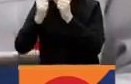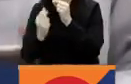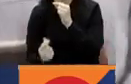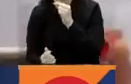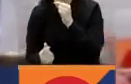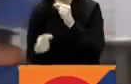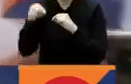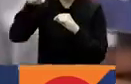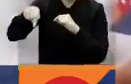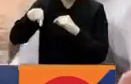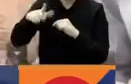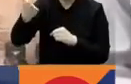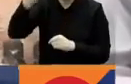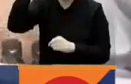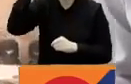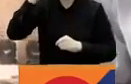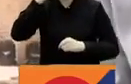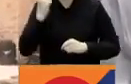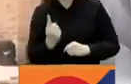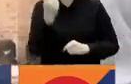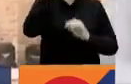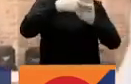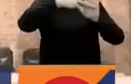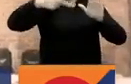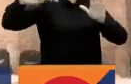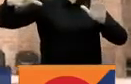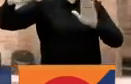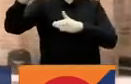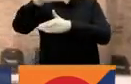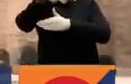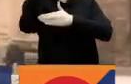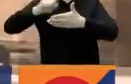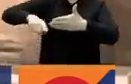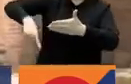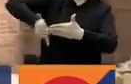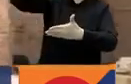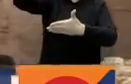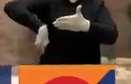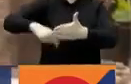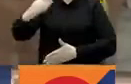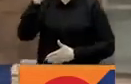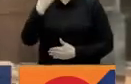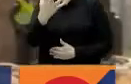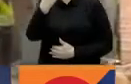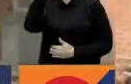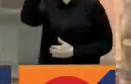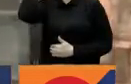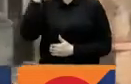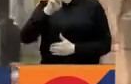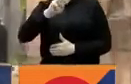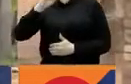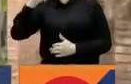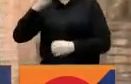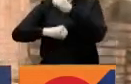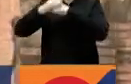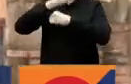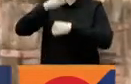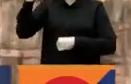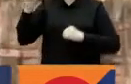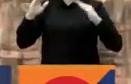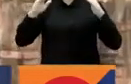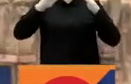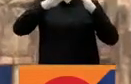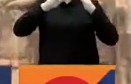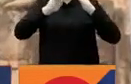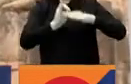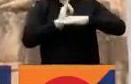donde se firmó la primera constitución del país hace aproximadamente 200 años. Vemos al fondo la capilla en donde